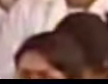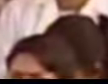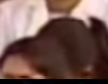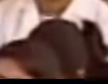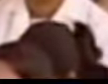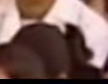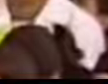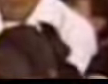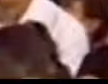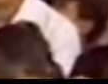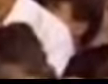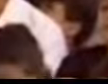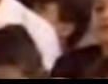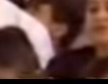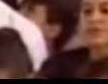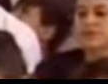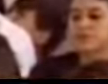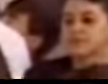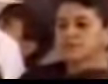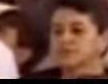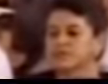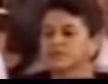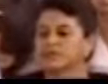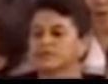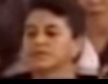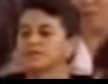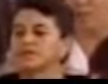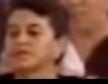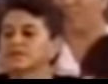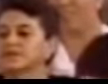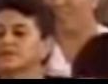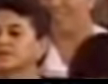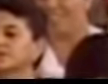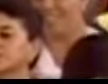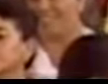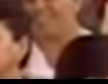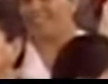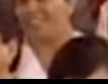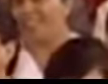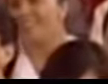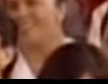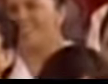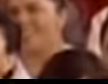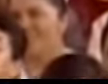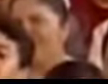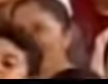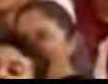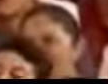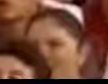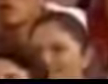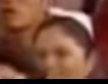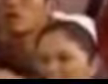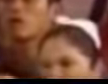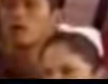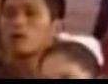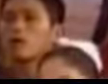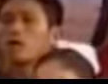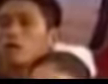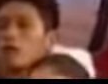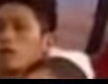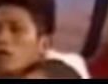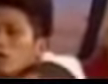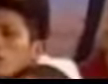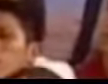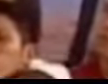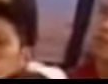Mikunata, Mikungapami, Rirka, Chai, Pimi, Nyukanchi, Yakta, Pushaka, Maito de Pusha. Ese letrero, ya pare, Mashi, ¿qué dice? Ya Masi nos